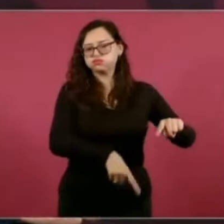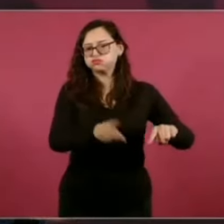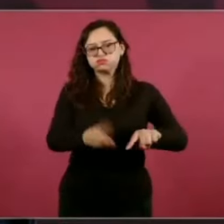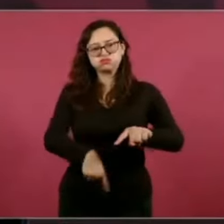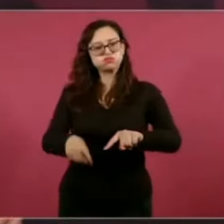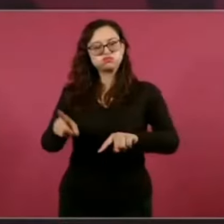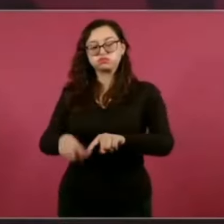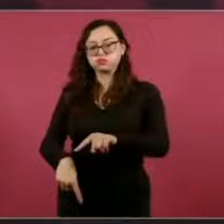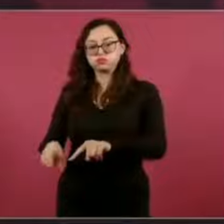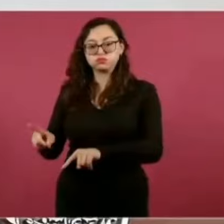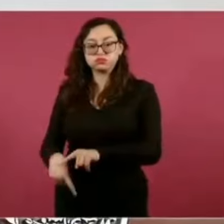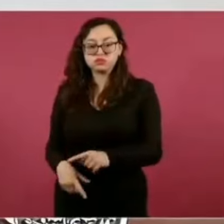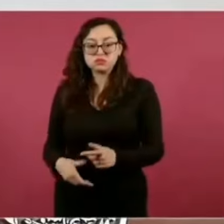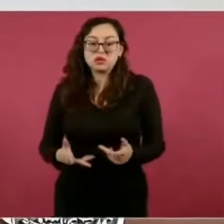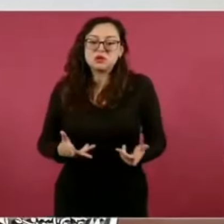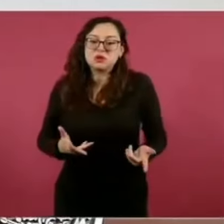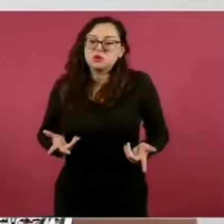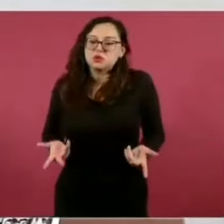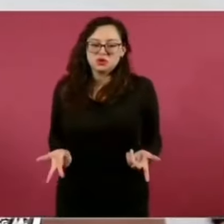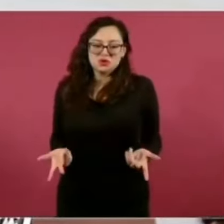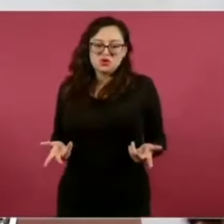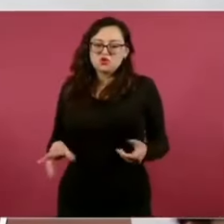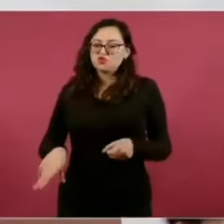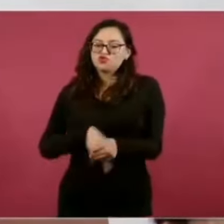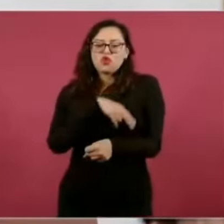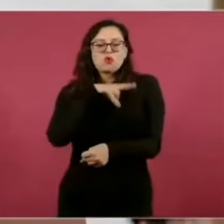es natural,